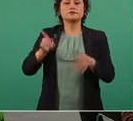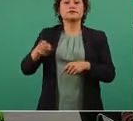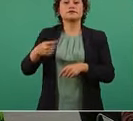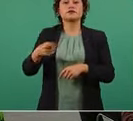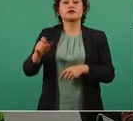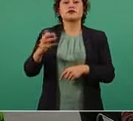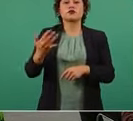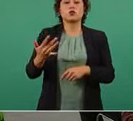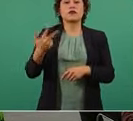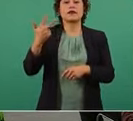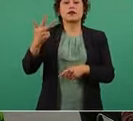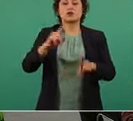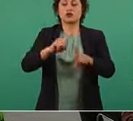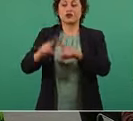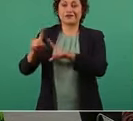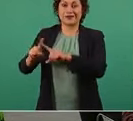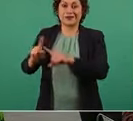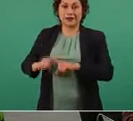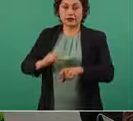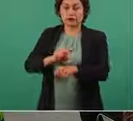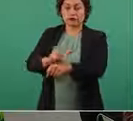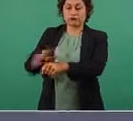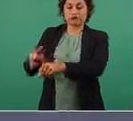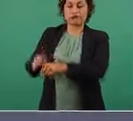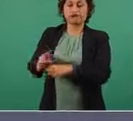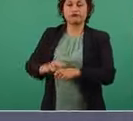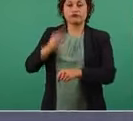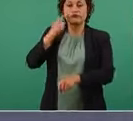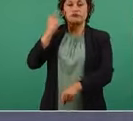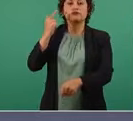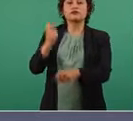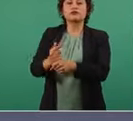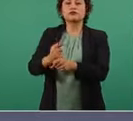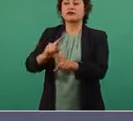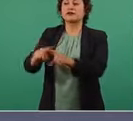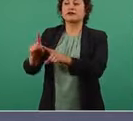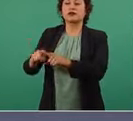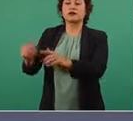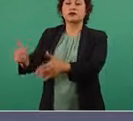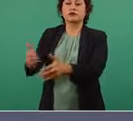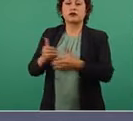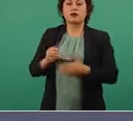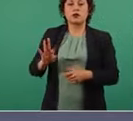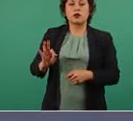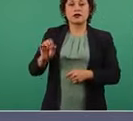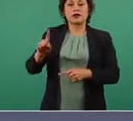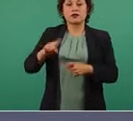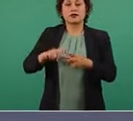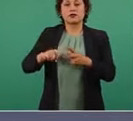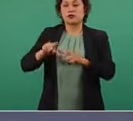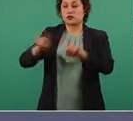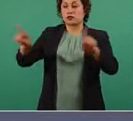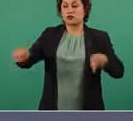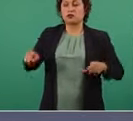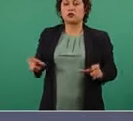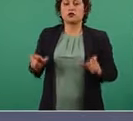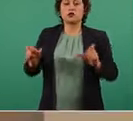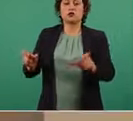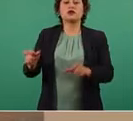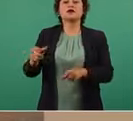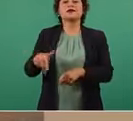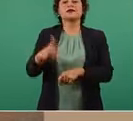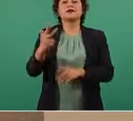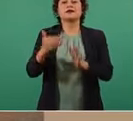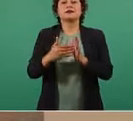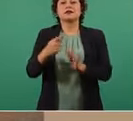152 operaciones, artes de pesca aseguradas 41 y metros de redes aseguradas 13.165.